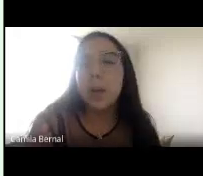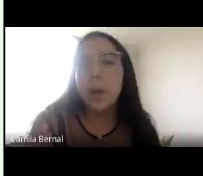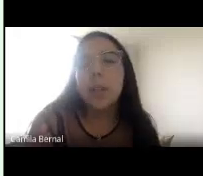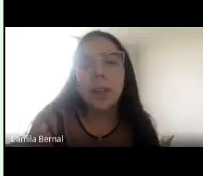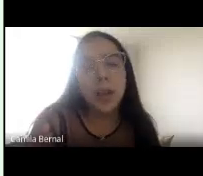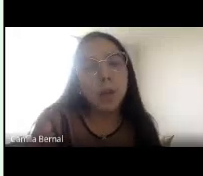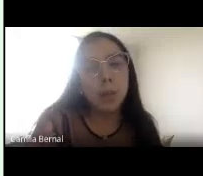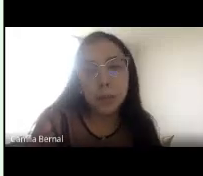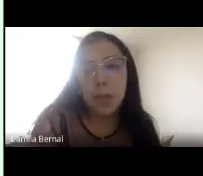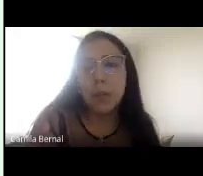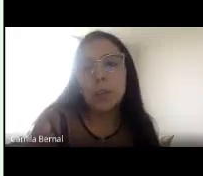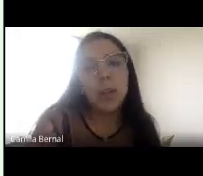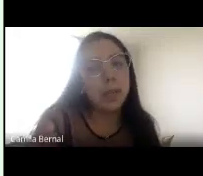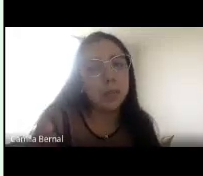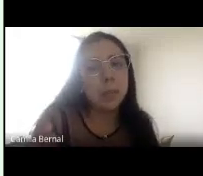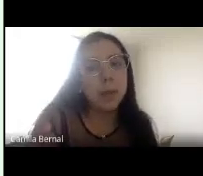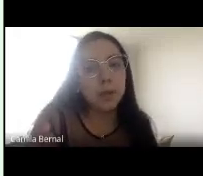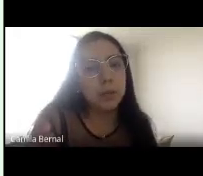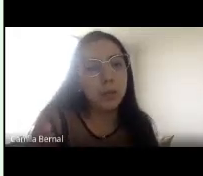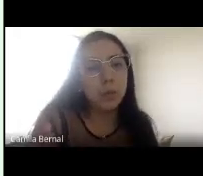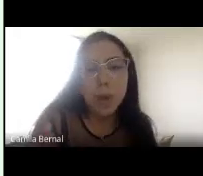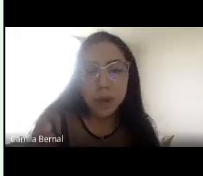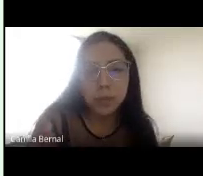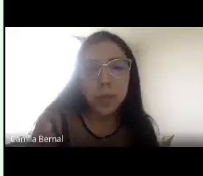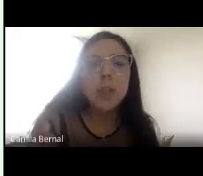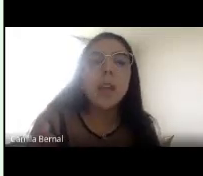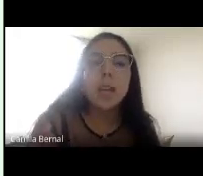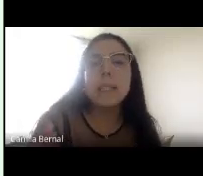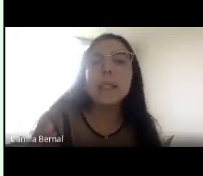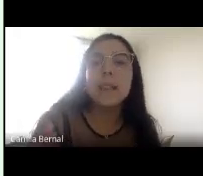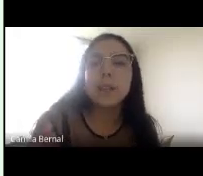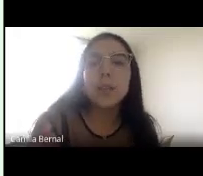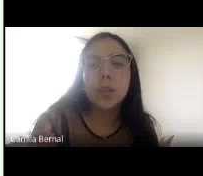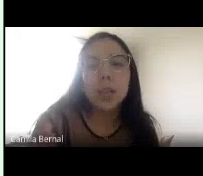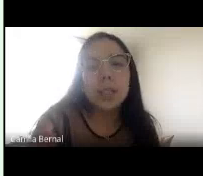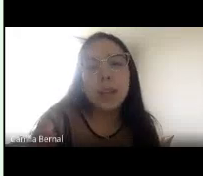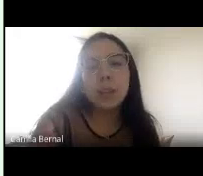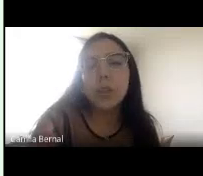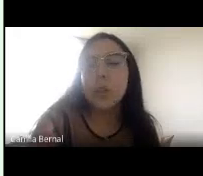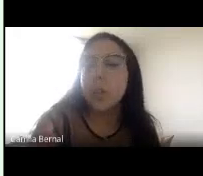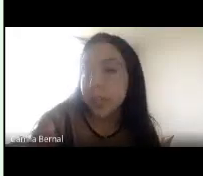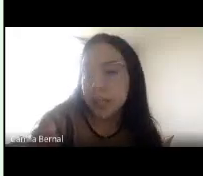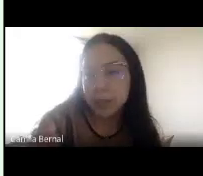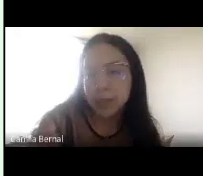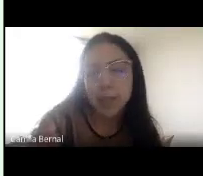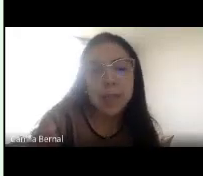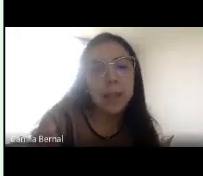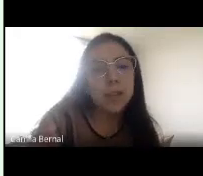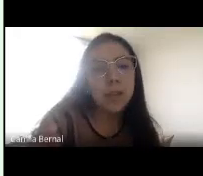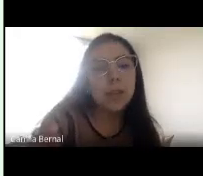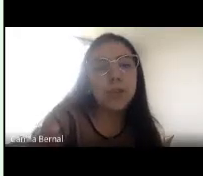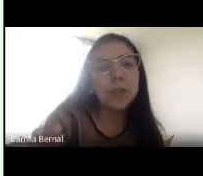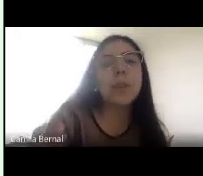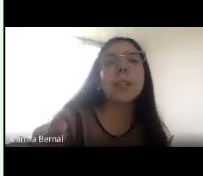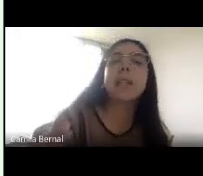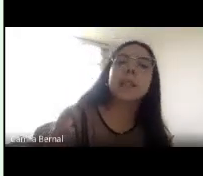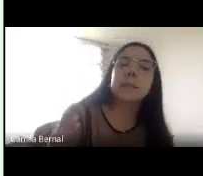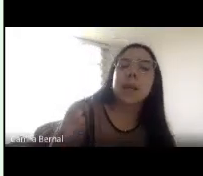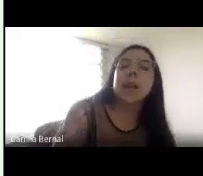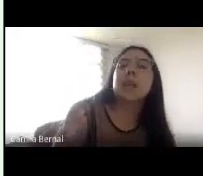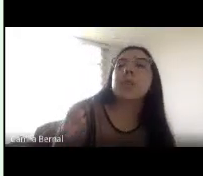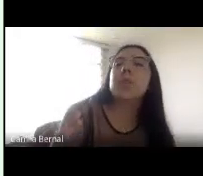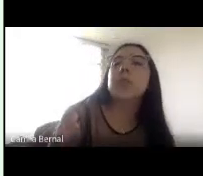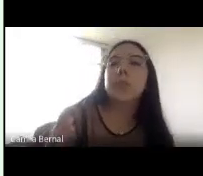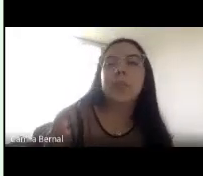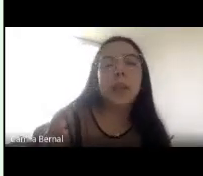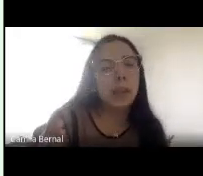toda el agua de agua potable, o sea, la que es para consumo humano. Esta resolución es la 2115 del año 2007.